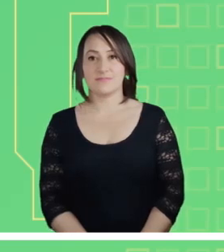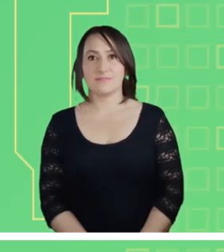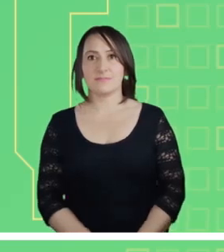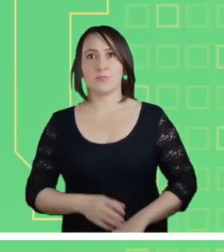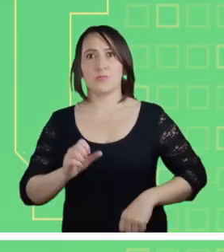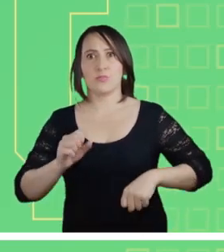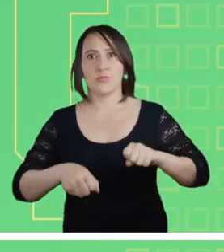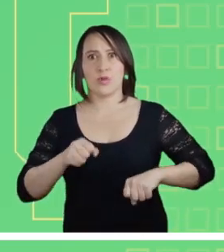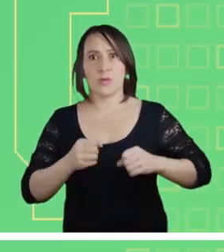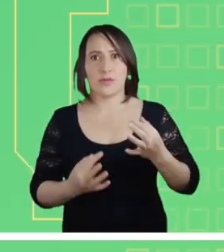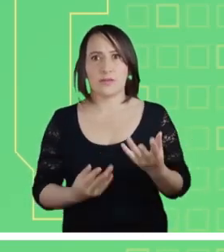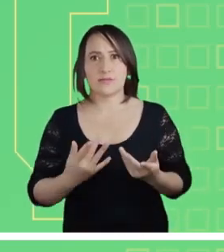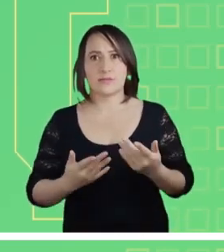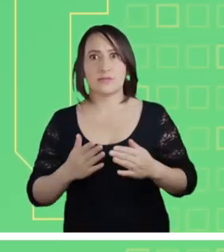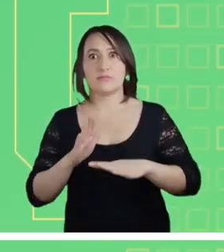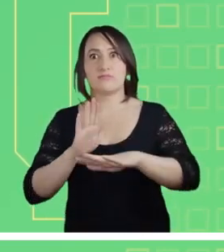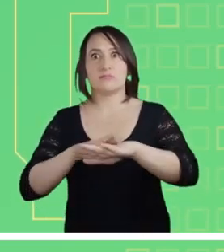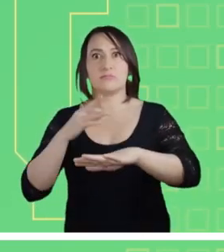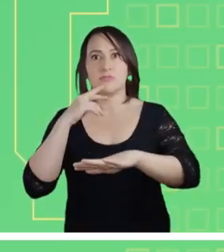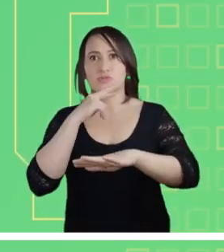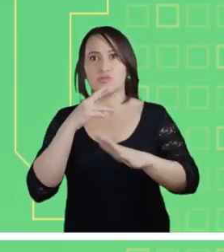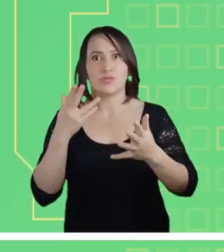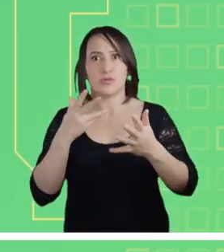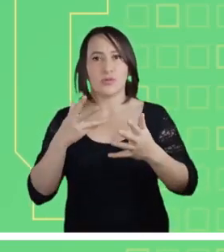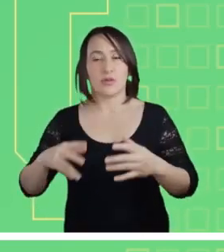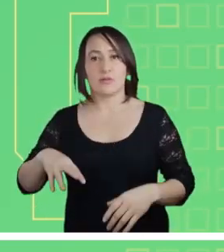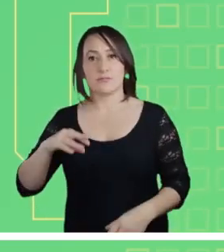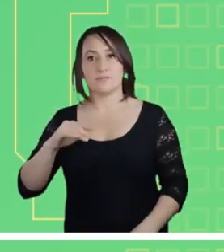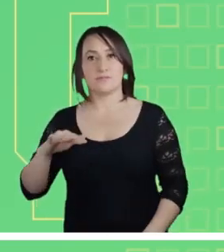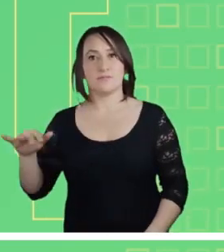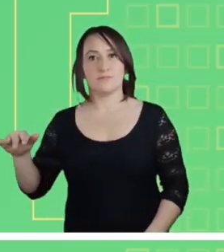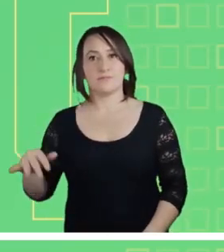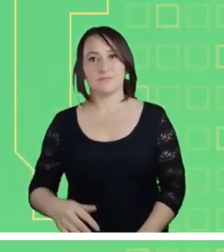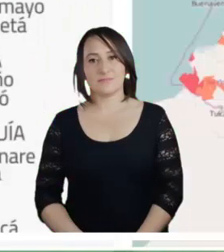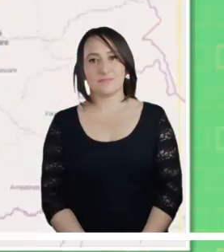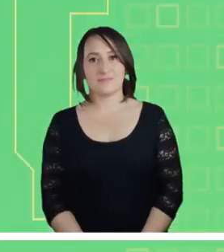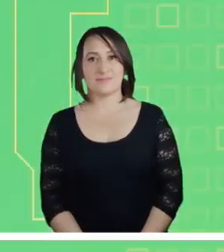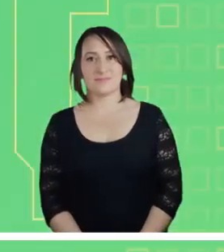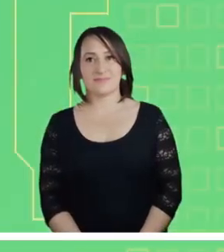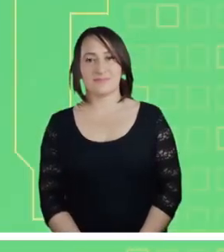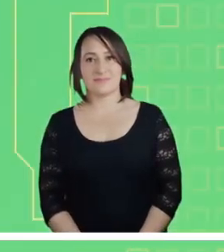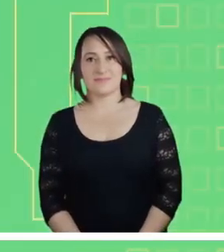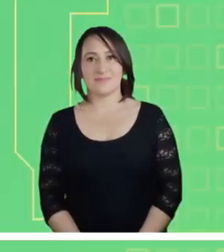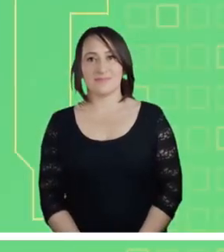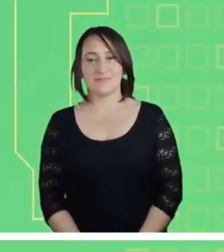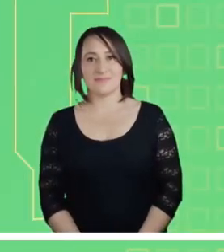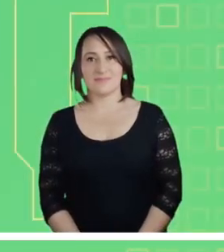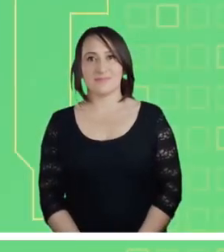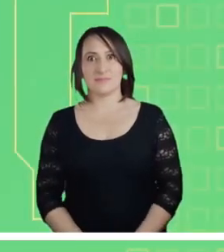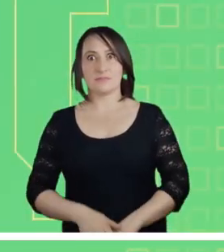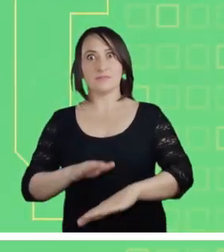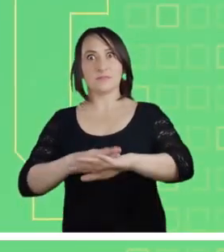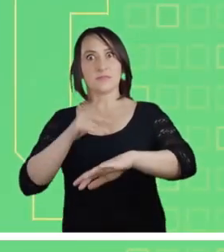afluentes. Por probabilidad de incendio se presenta alerta roja en Magdalena.